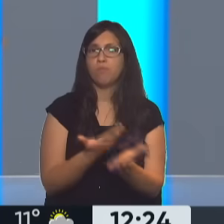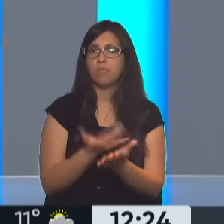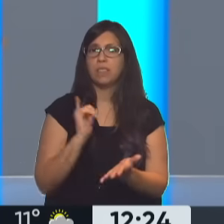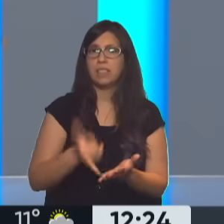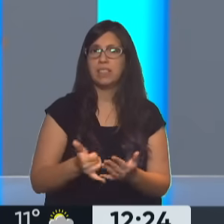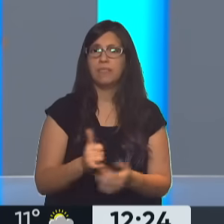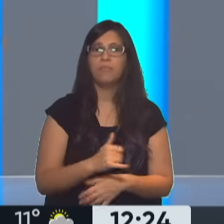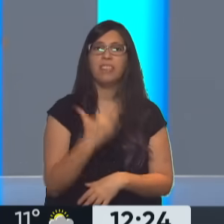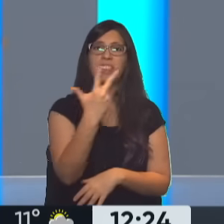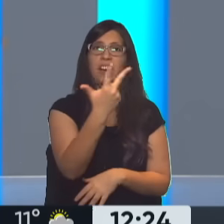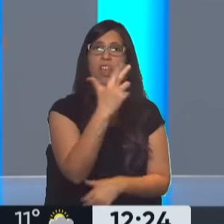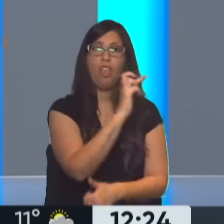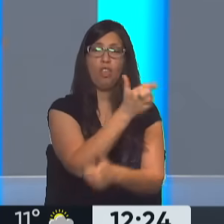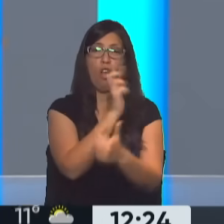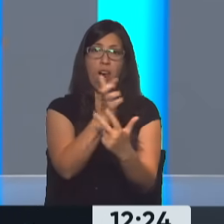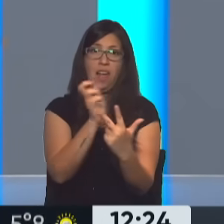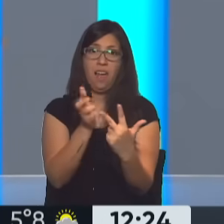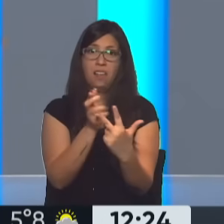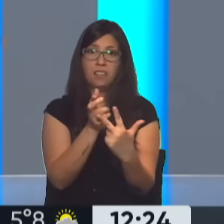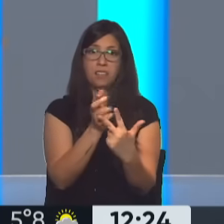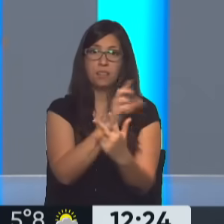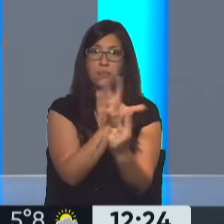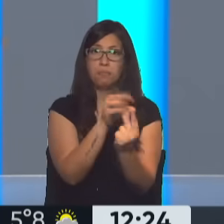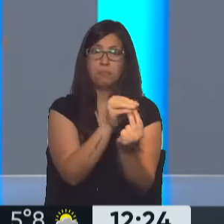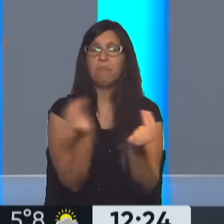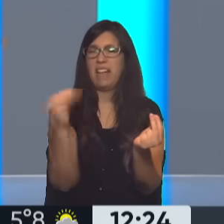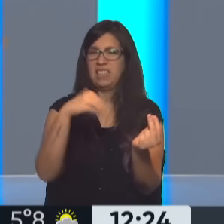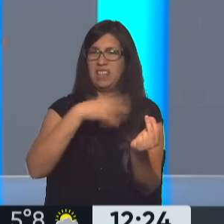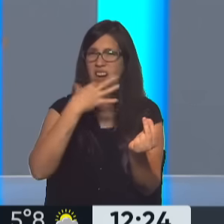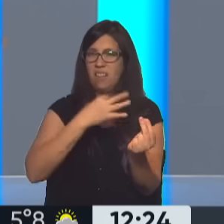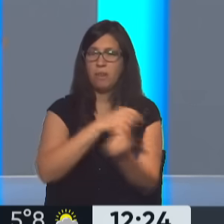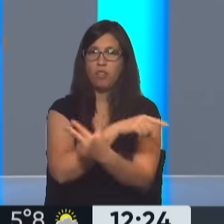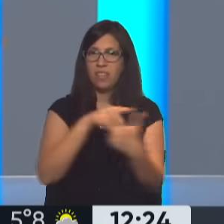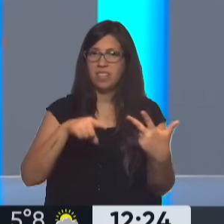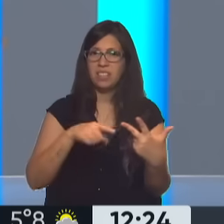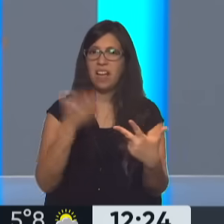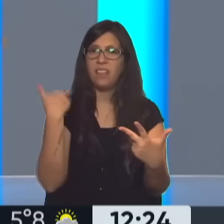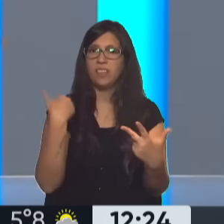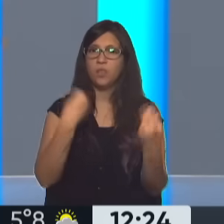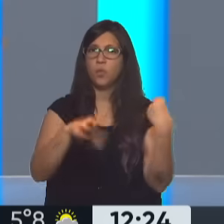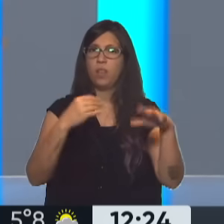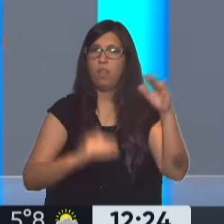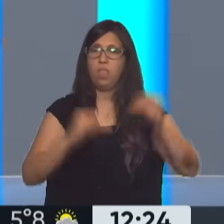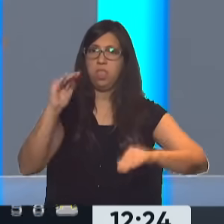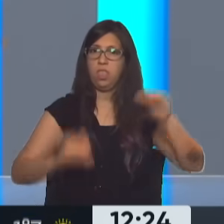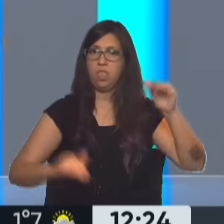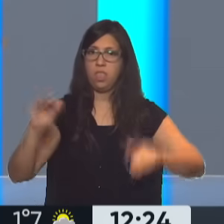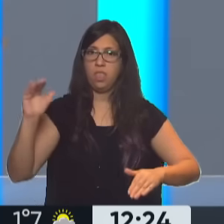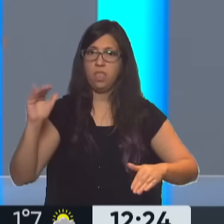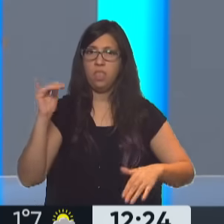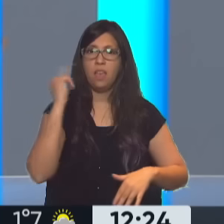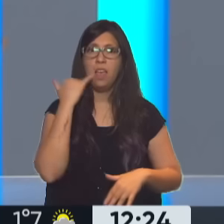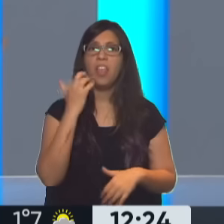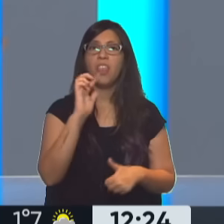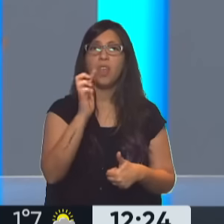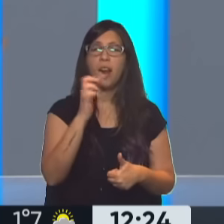unificación de tres tipos por lo menos tres tipos son más en realidad de de dólares que hasta ahora eran dólares diferenciales el que llamado dólar